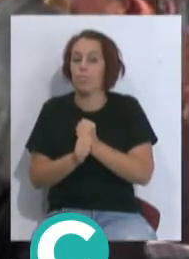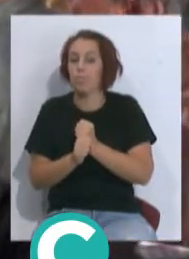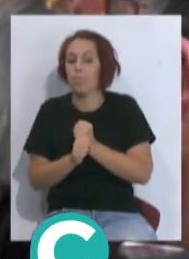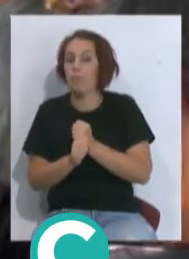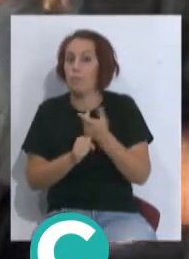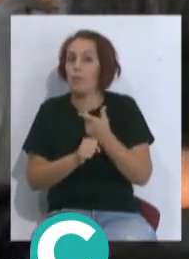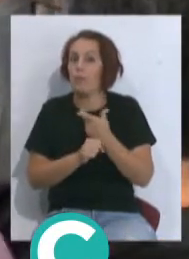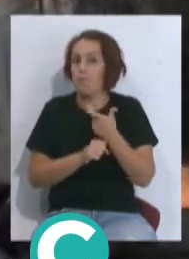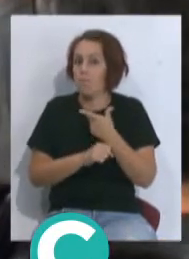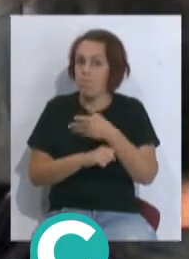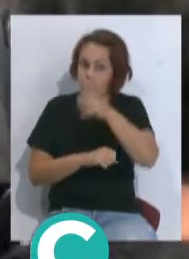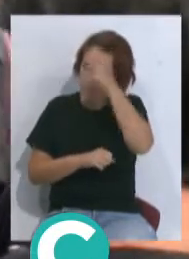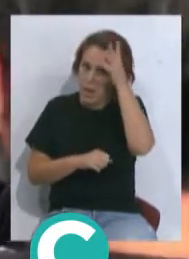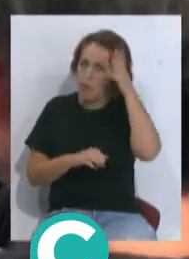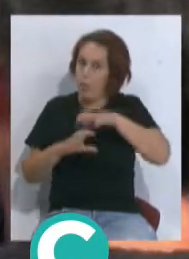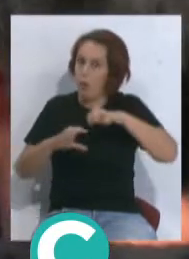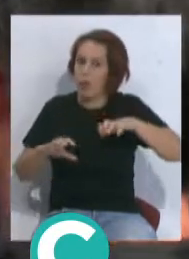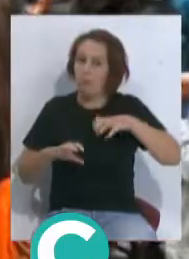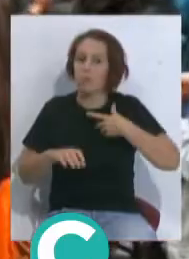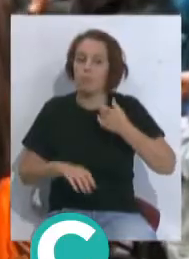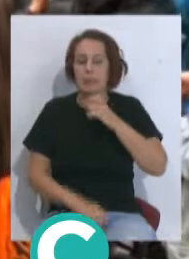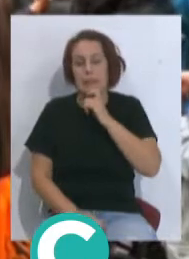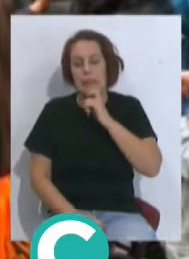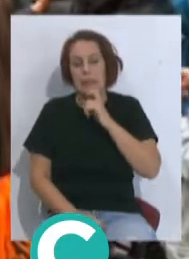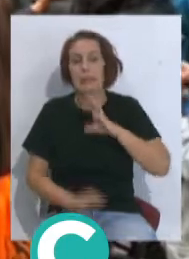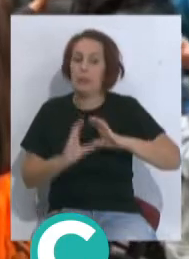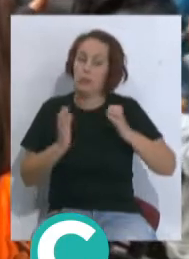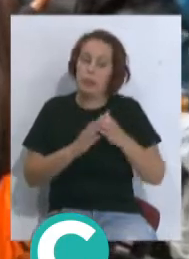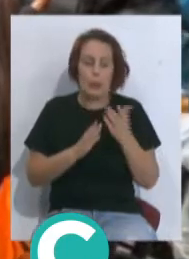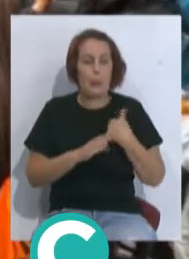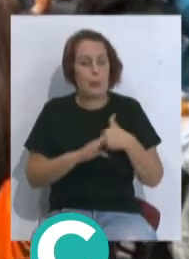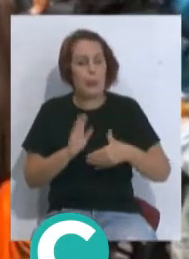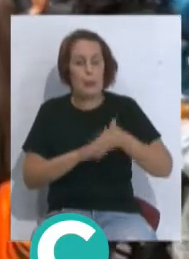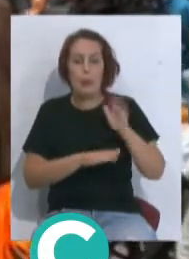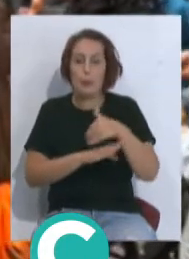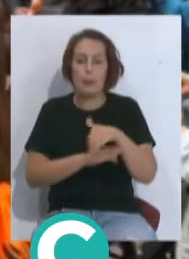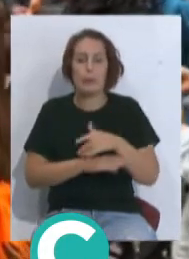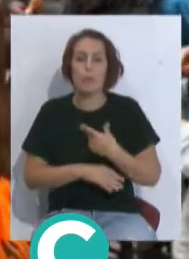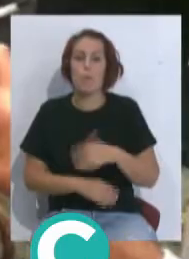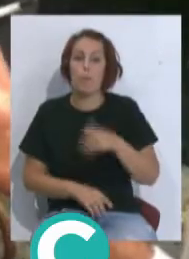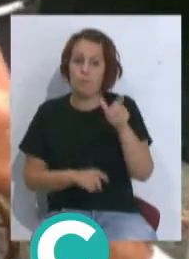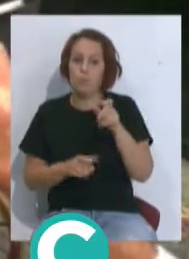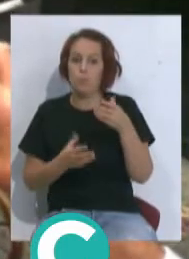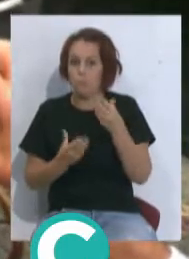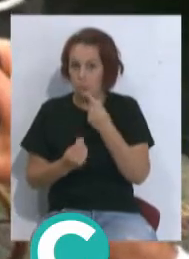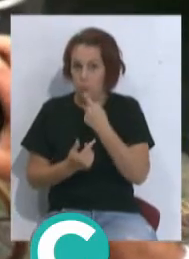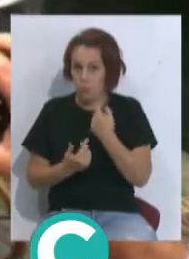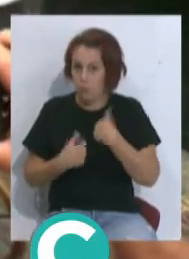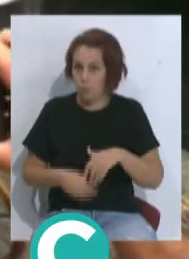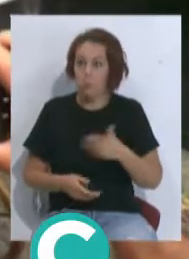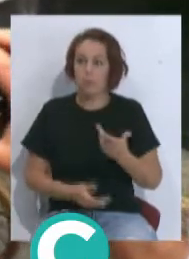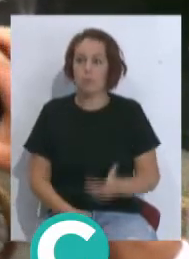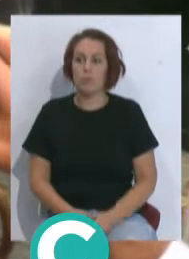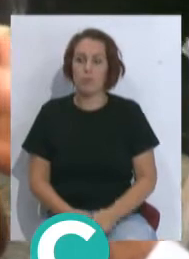duro en esos meses, y quizás pues más complicado todavía pues salir en una agrupación. De hecho, hay mucha gente que lo ha manifestado, ¿no? Agrupaciones que han manifestado